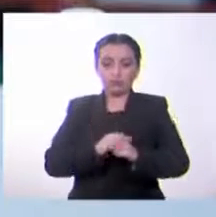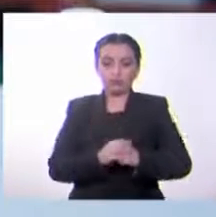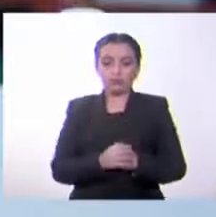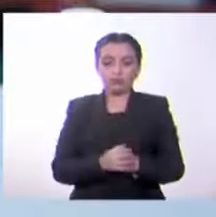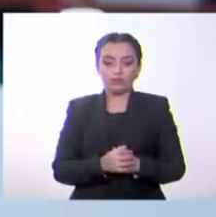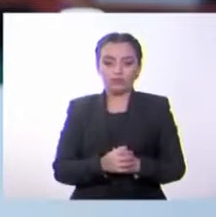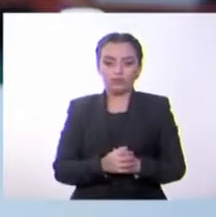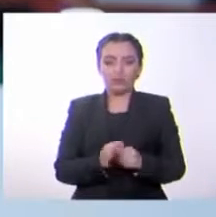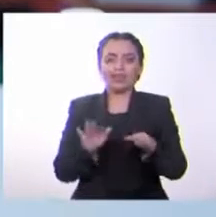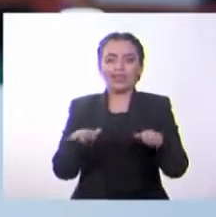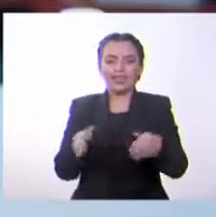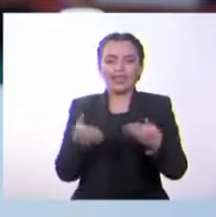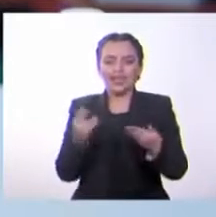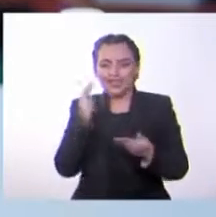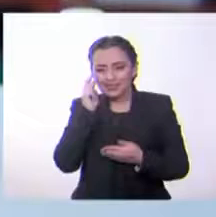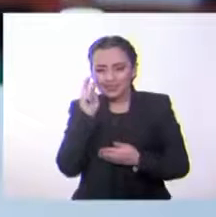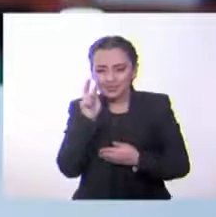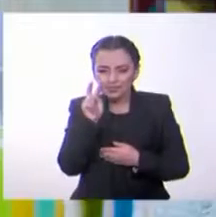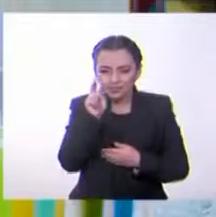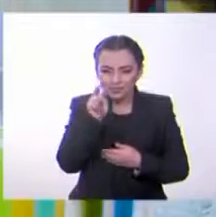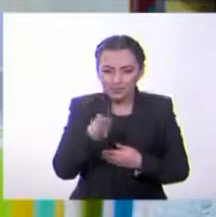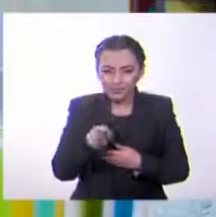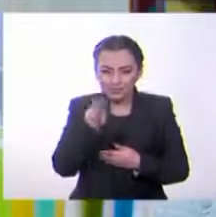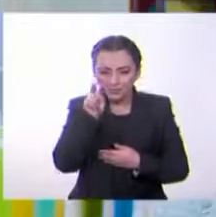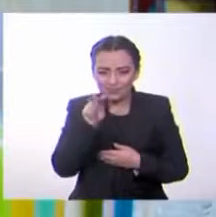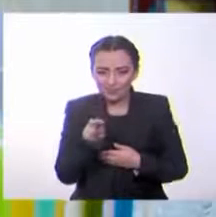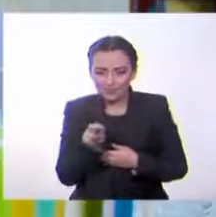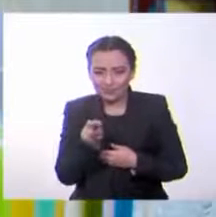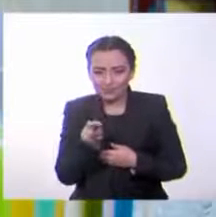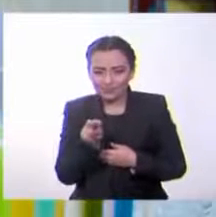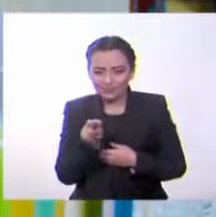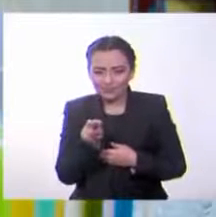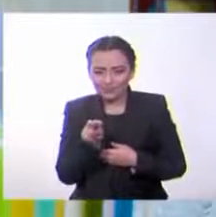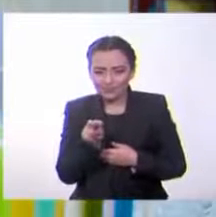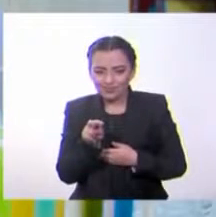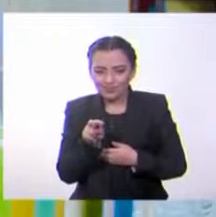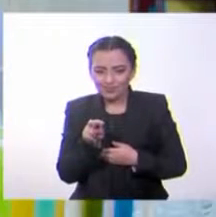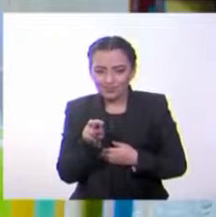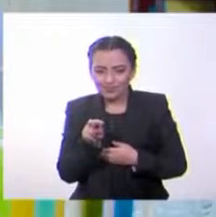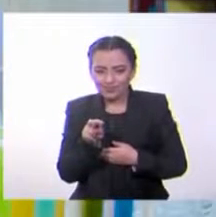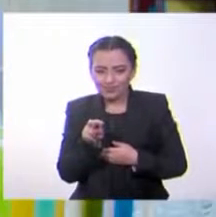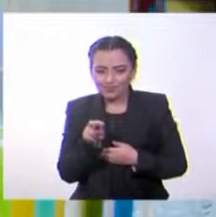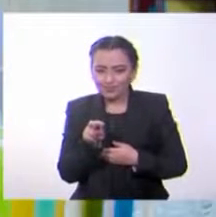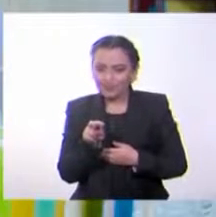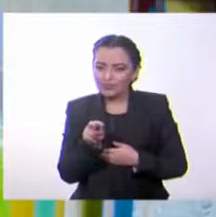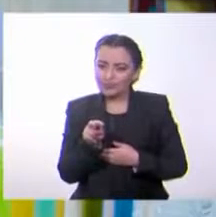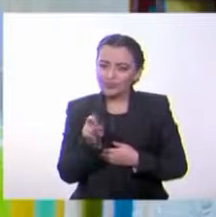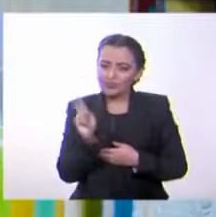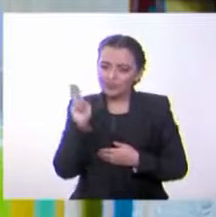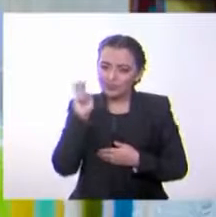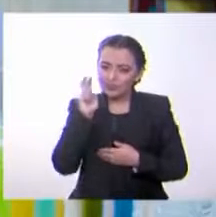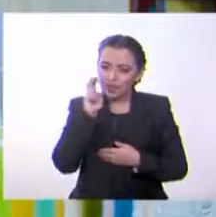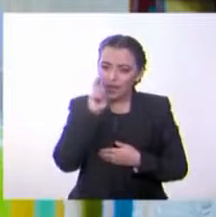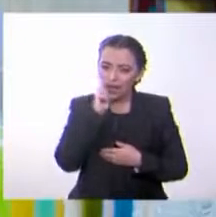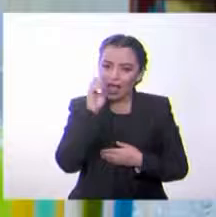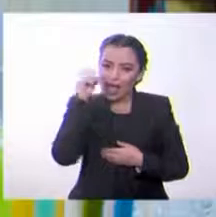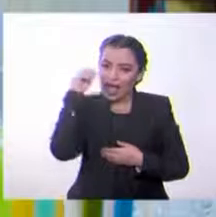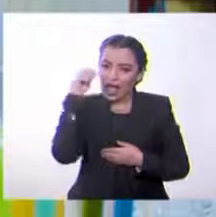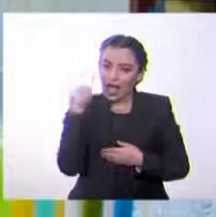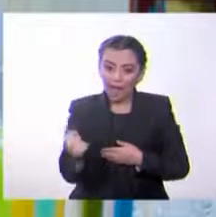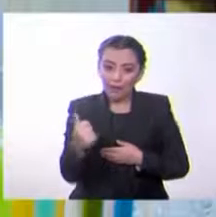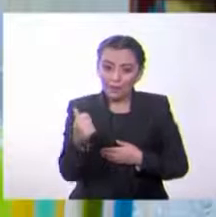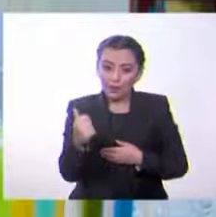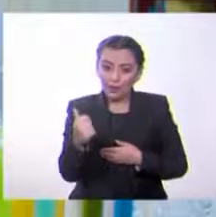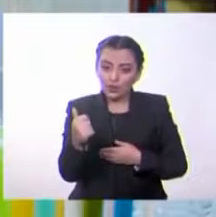¿Qué observas que ocurrió? Si notaste, se dio un fenómeno bastante rápido, de hecho.